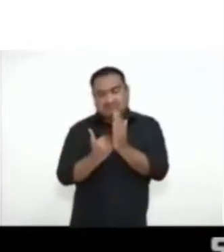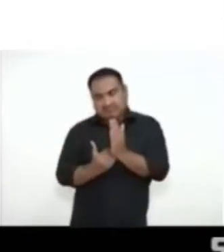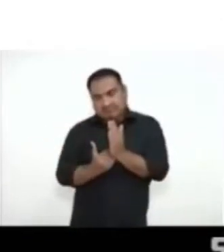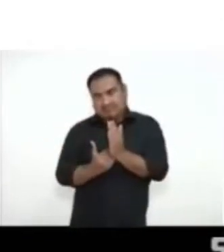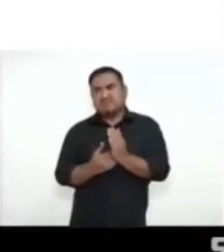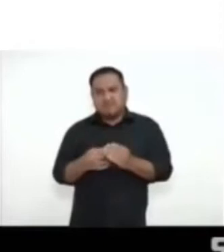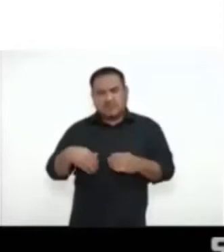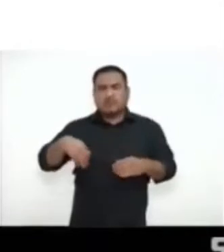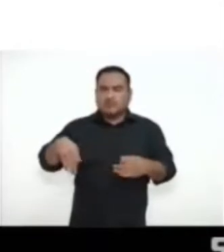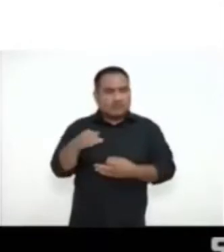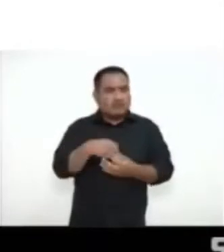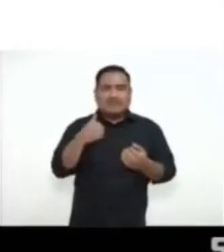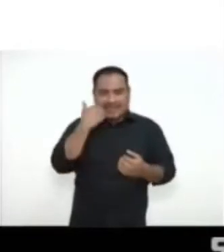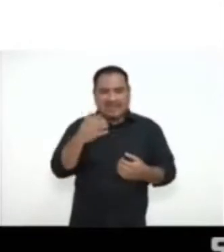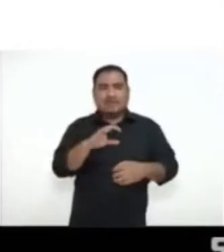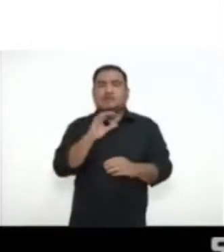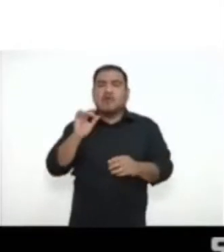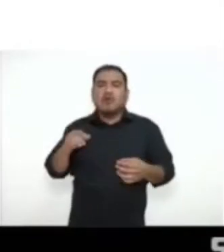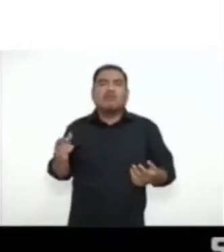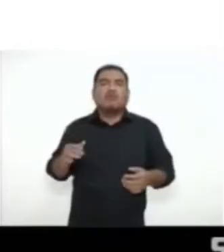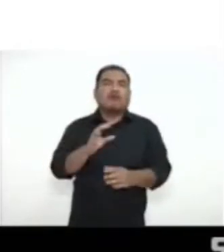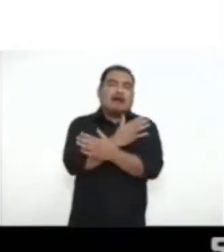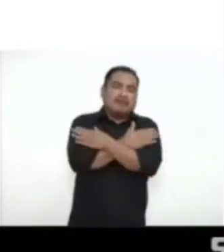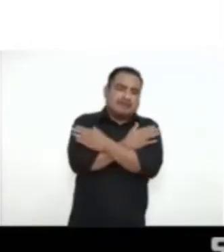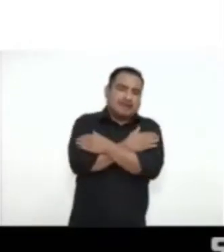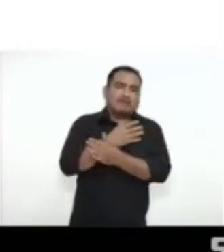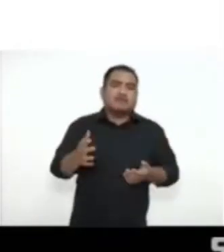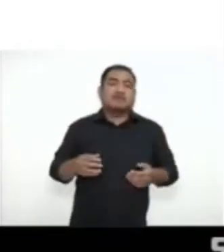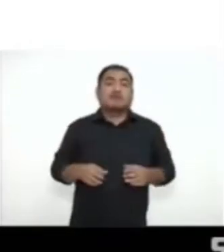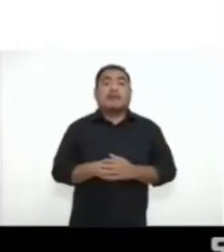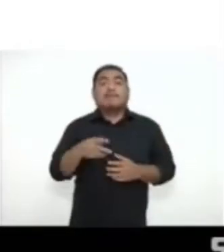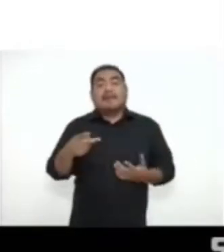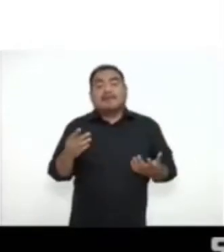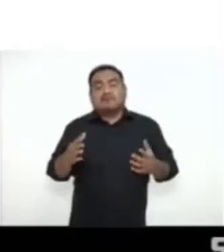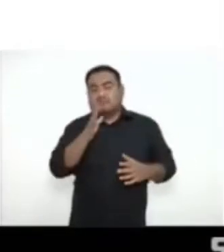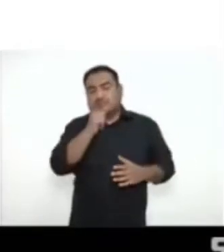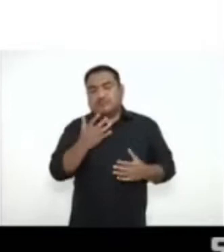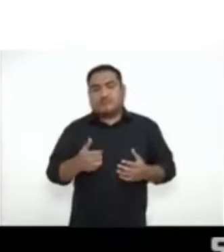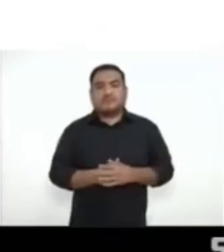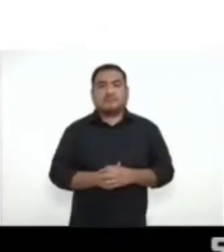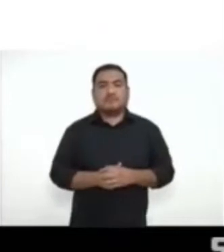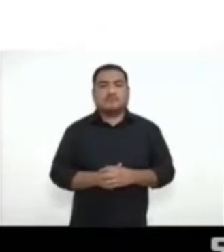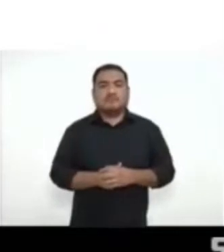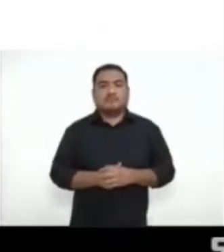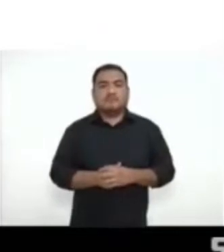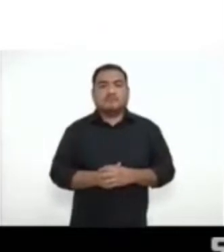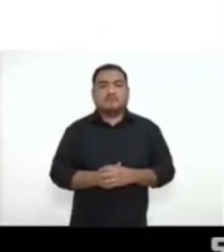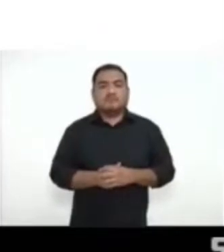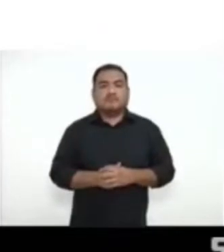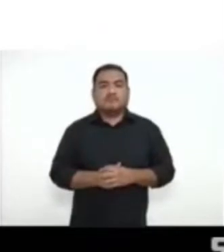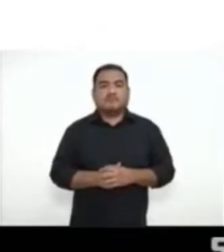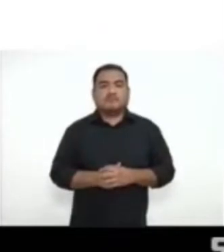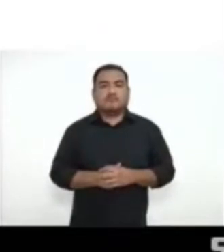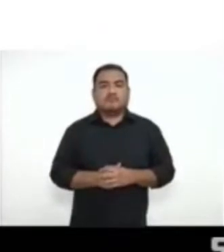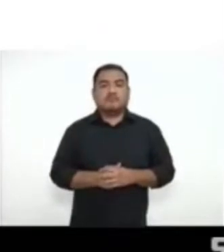Es todos estos tres elementos, dopamina, serotonina y oxitocina, serán aquellos que